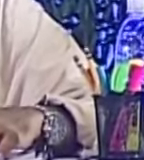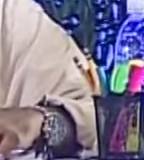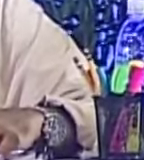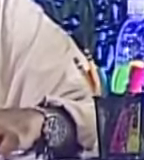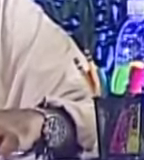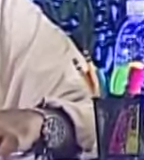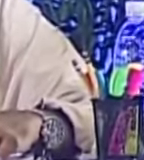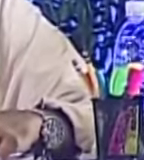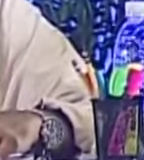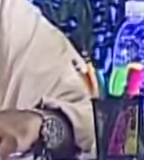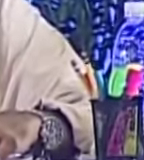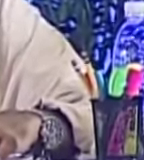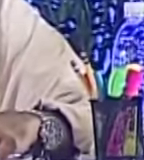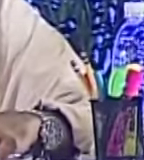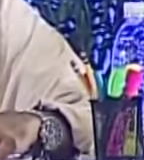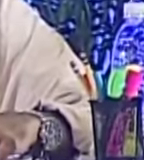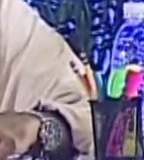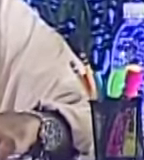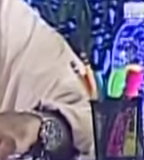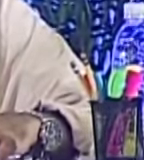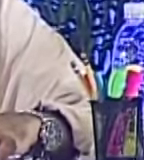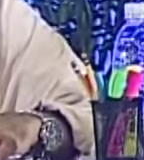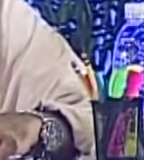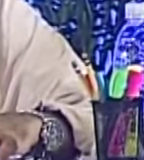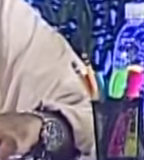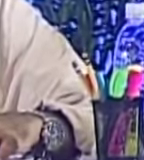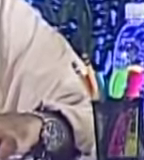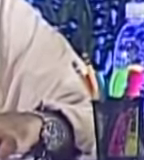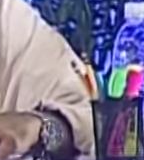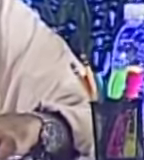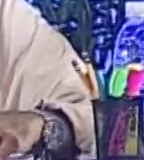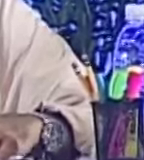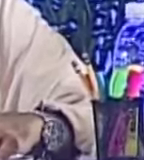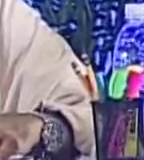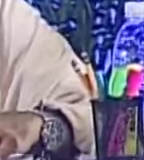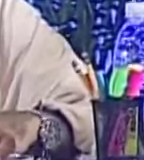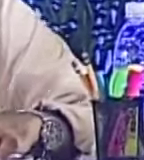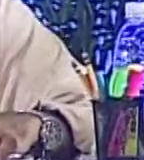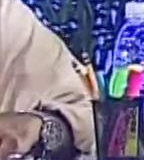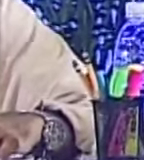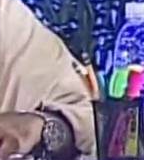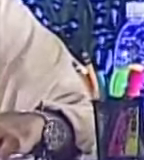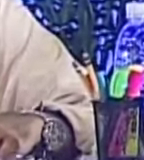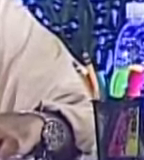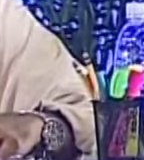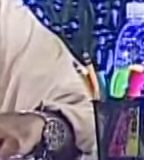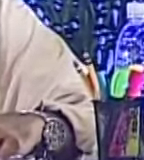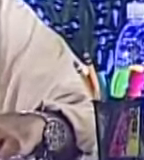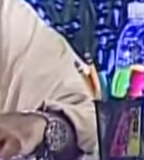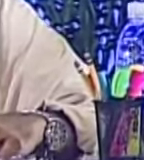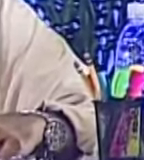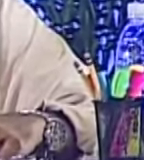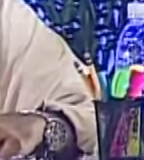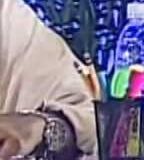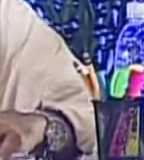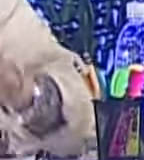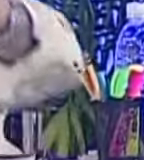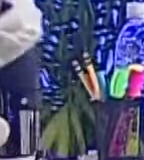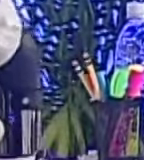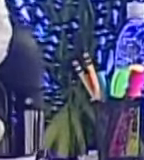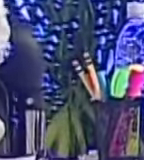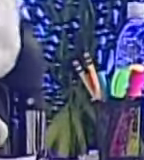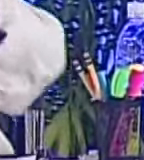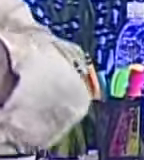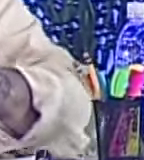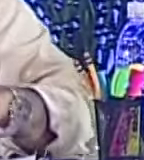exíjanle cómo es esto que van a privatizar las empresas que le pertenecen a la clase obrera y a los trabajadores. ¿Con qué derecho? ¿Ah? Les